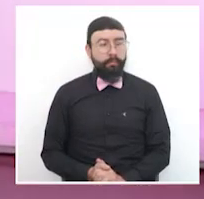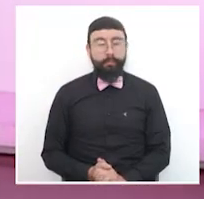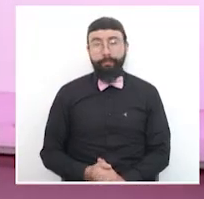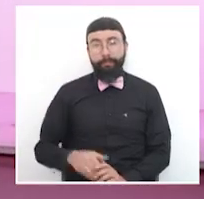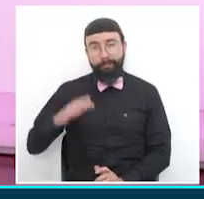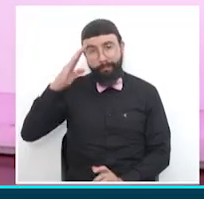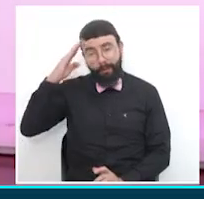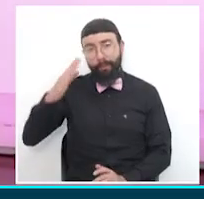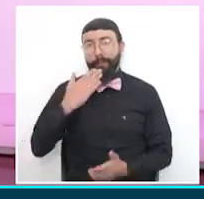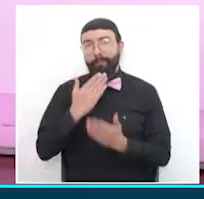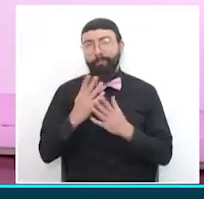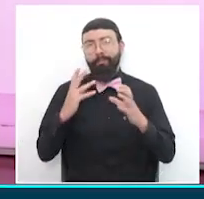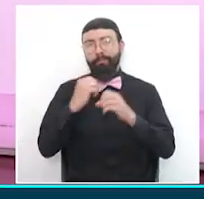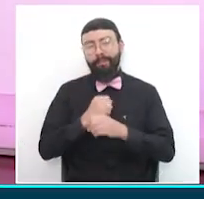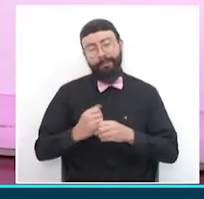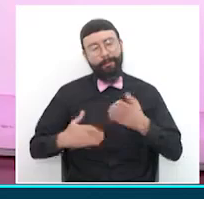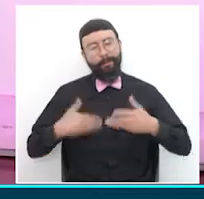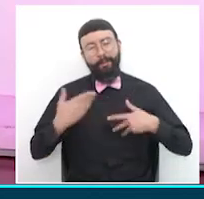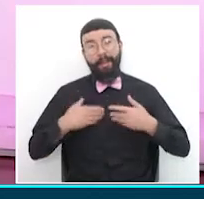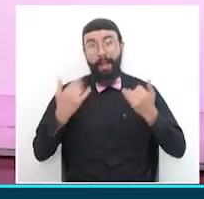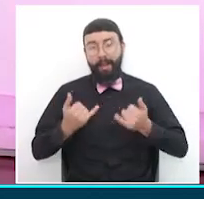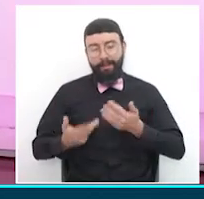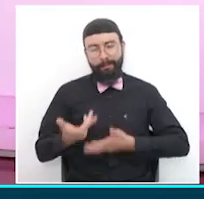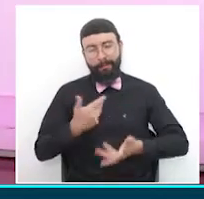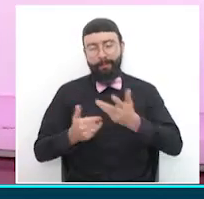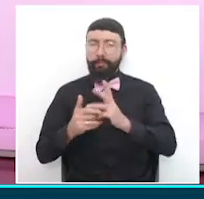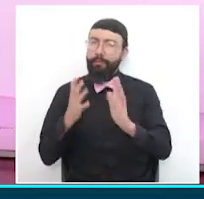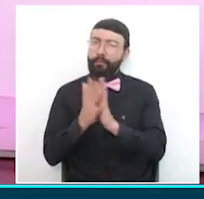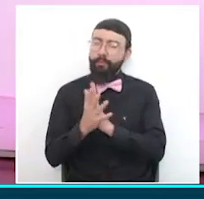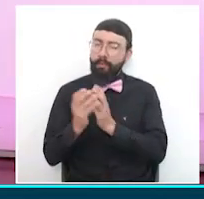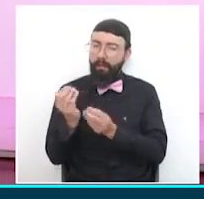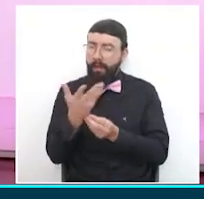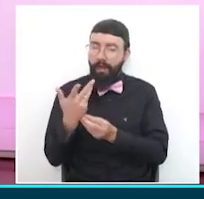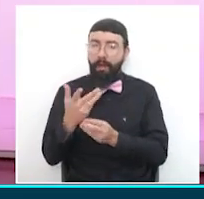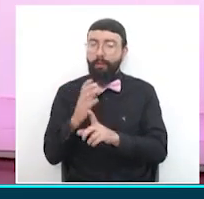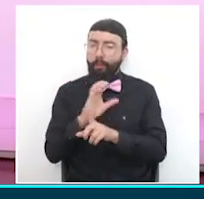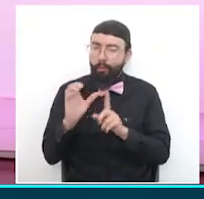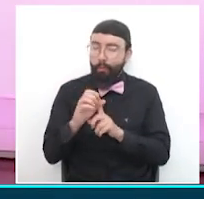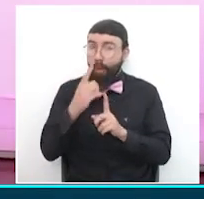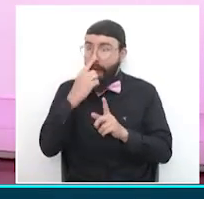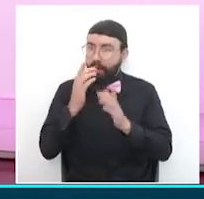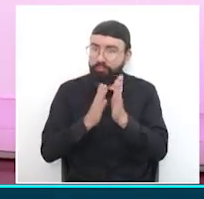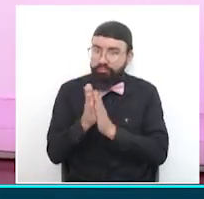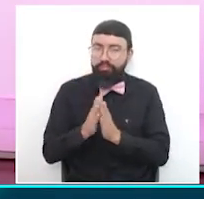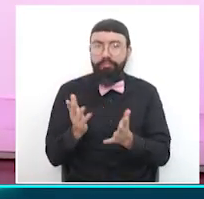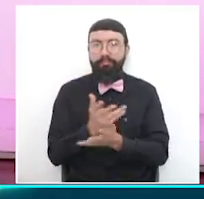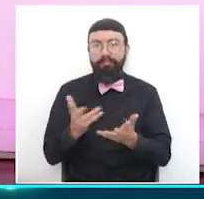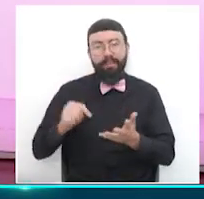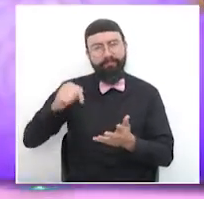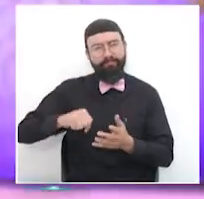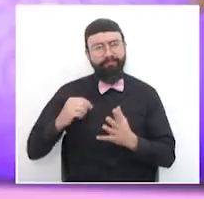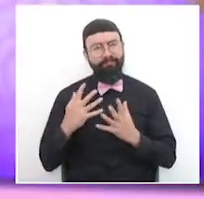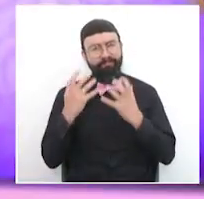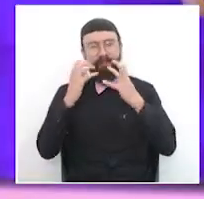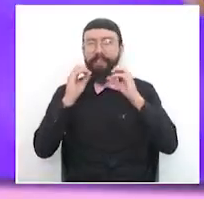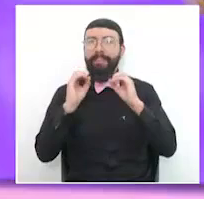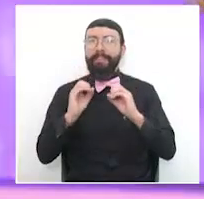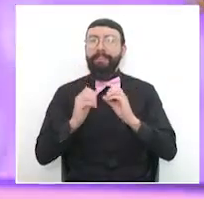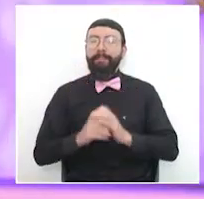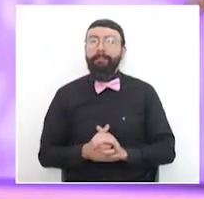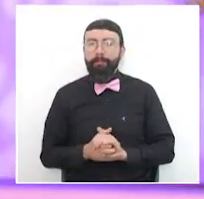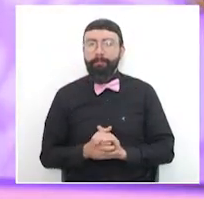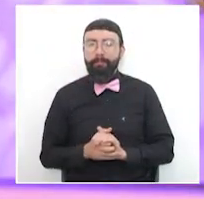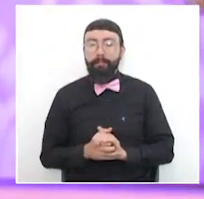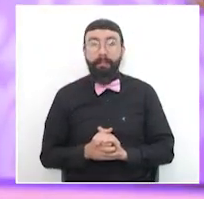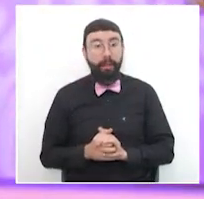Hola, muy buenas noches. Es un gusto saludarlos con información de arte, cultura y entretenimiento en Sin Estrés.